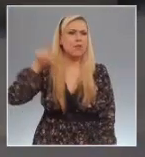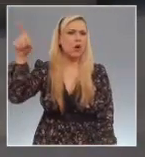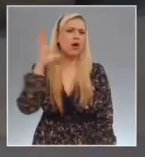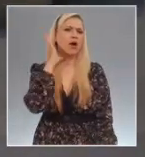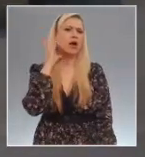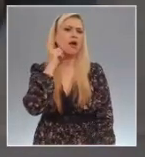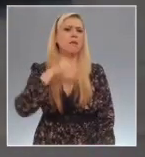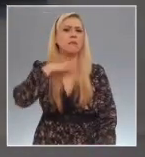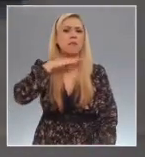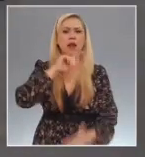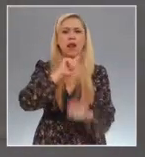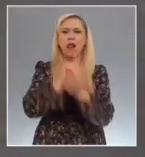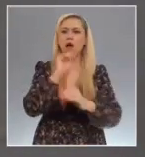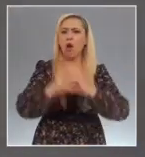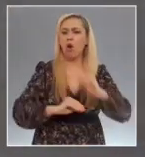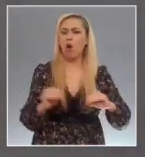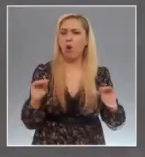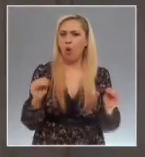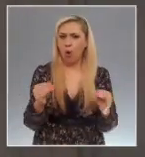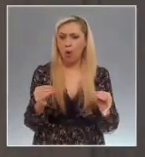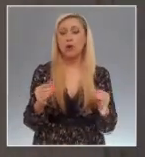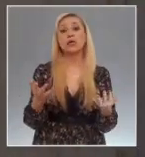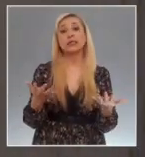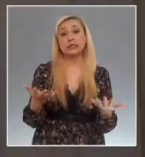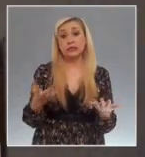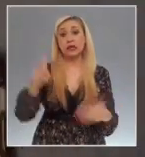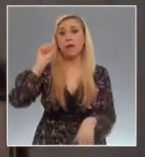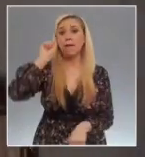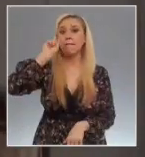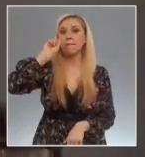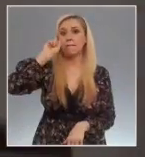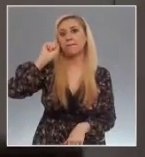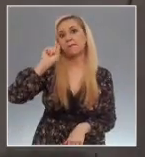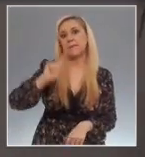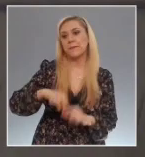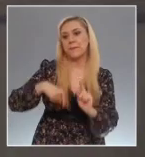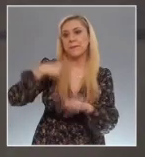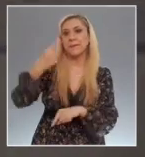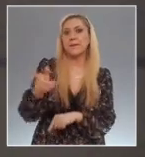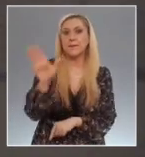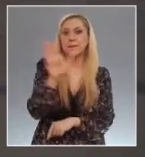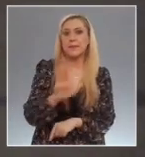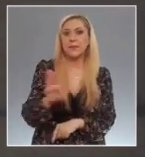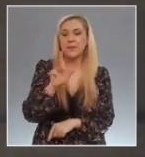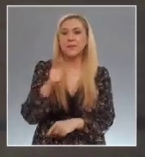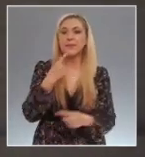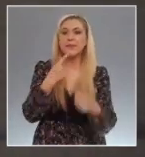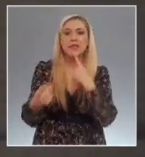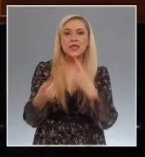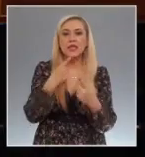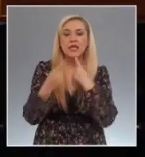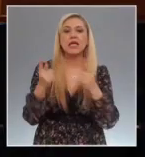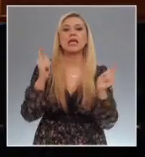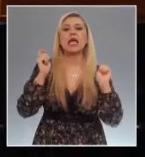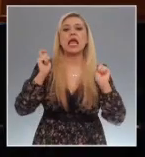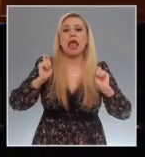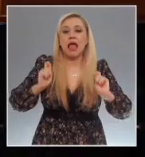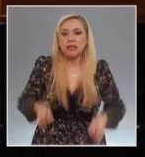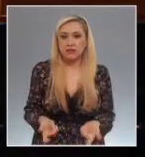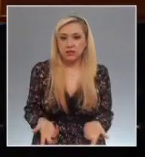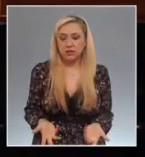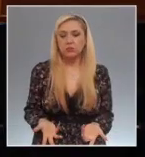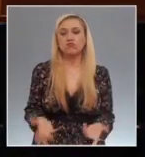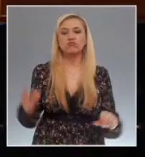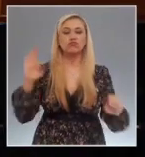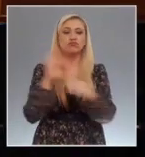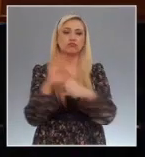de la lista de asuntos que resolvería la primera sala de la corte en su sesión de este miércoles destacan un amparo en revisión por el